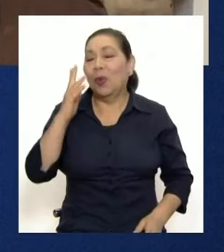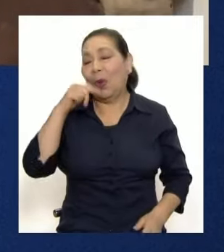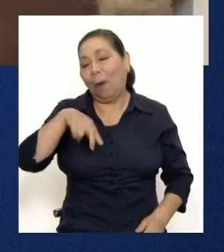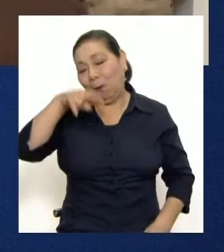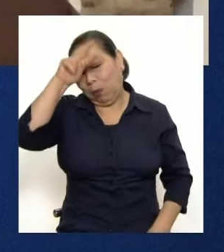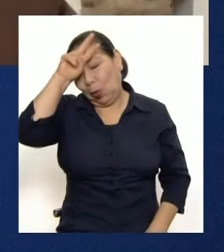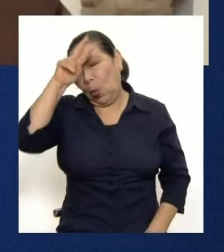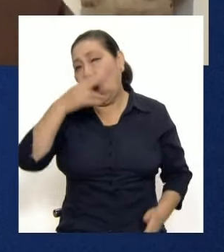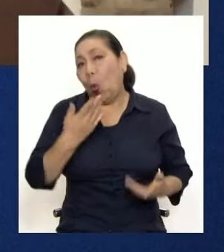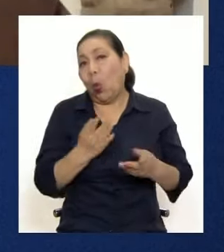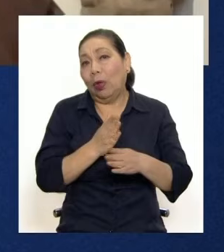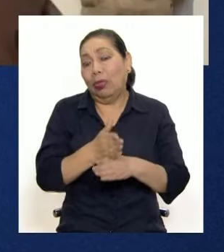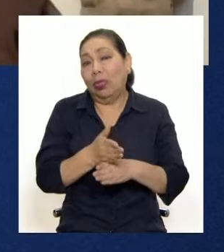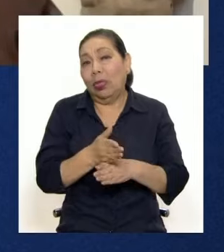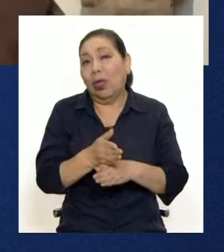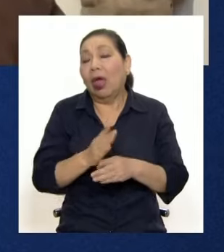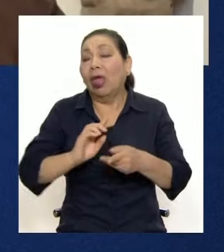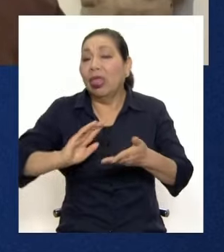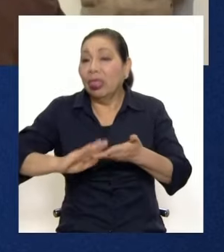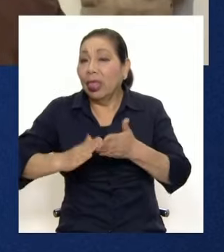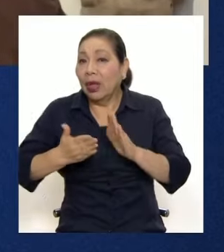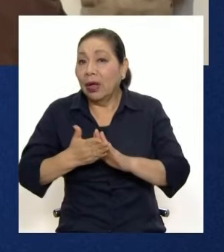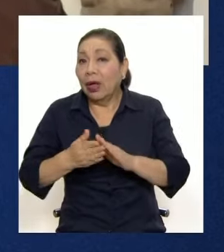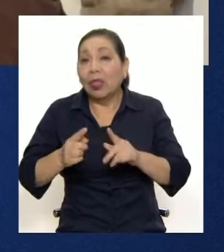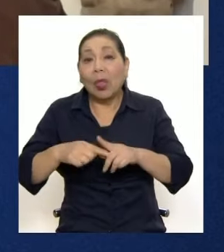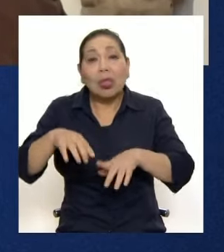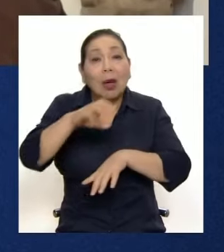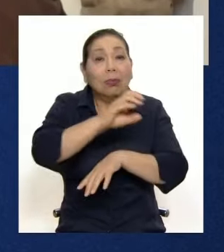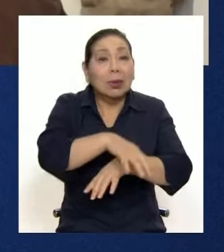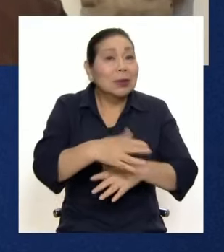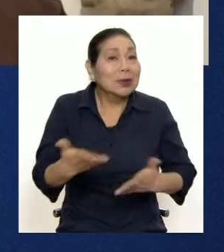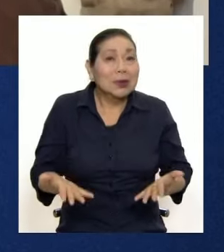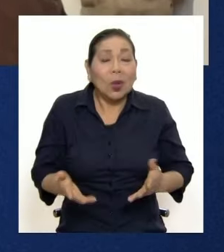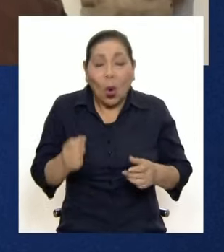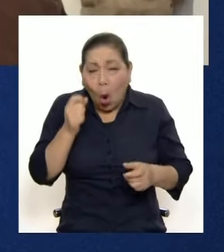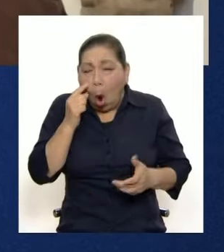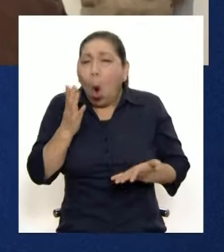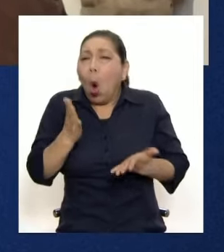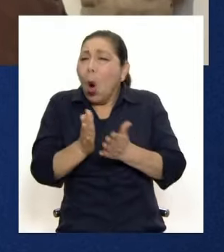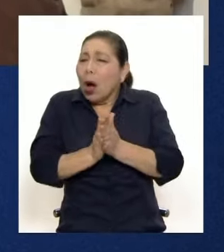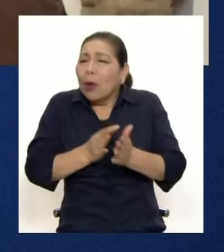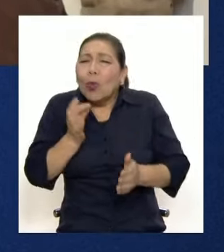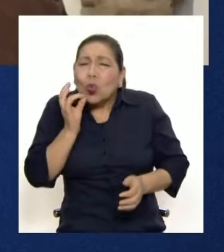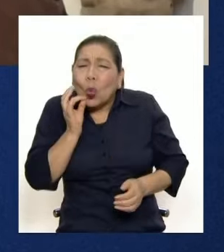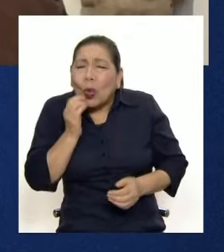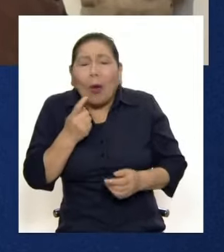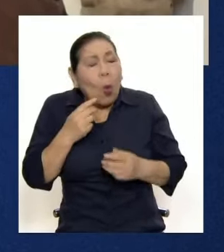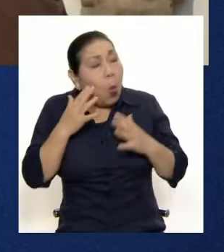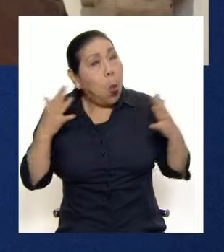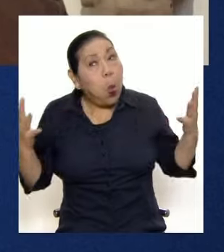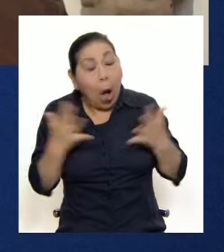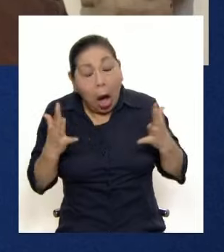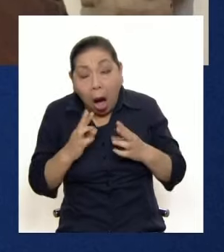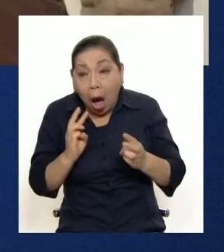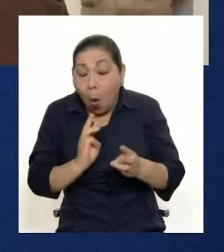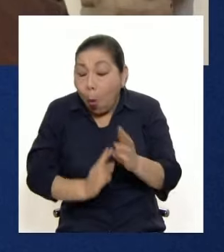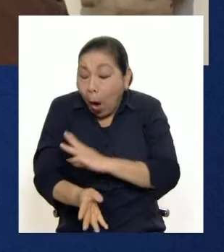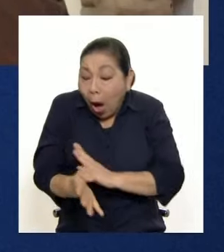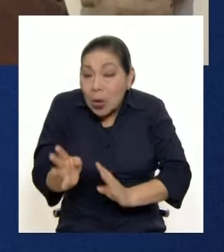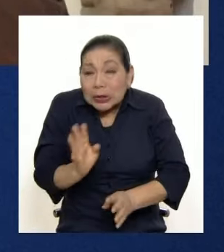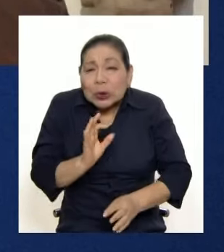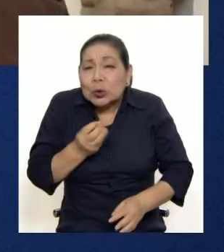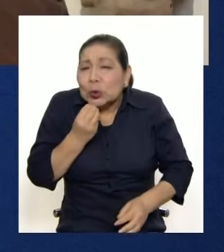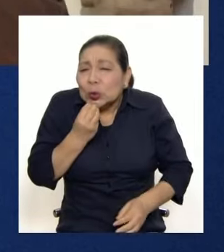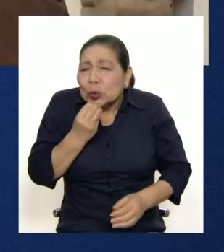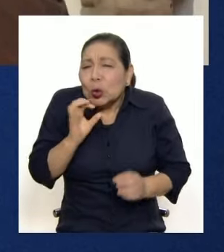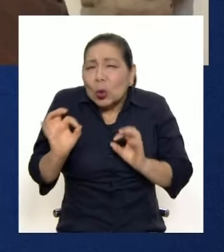eh cuando vamos a determinada comunidad determinado pueblo terminamos descubriendo nuevos Sabores y nos quedamos maravillados y decimos Qué rico